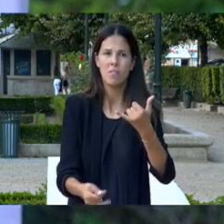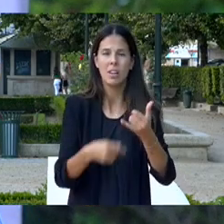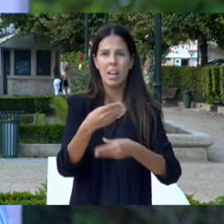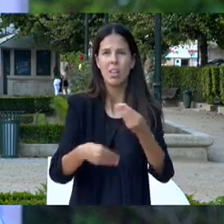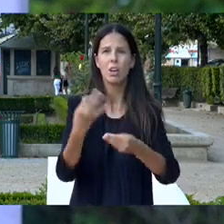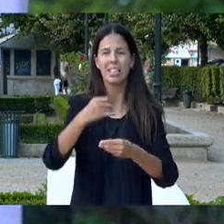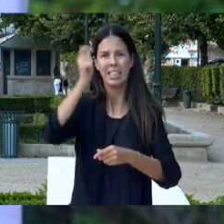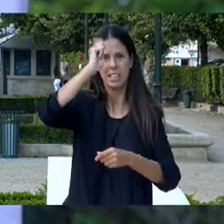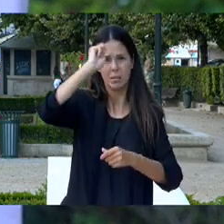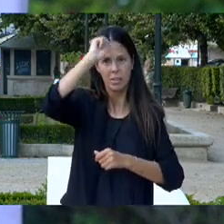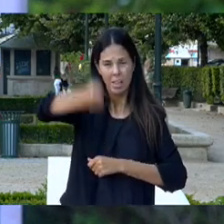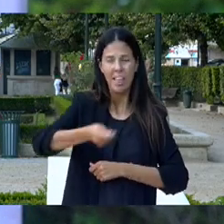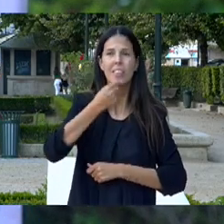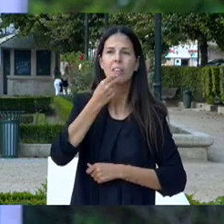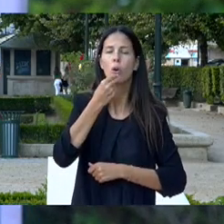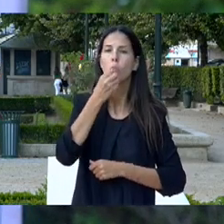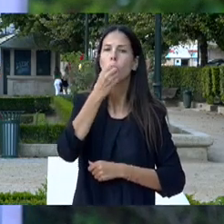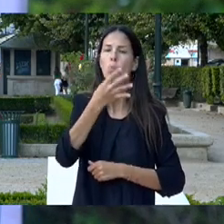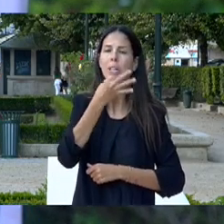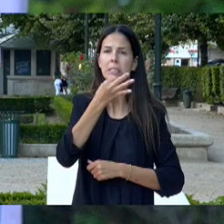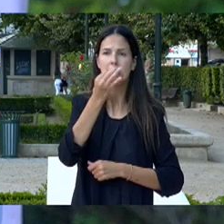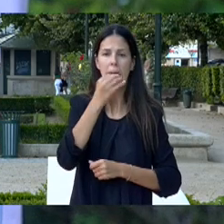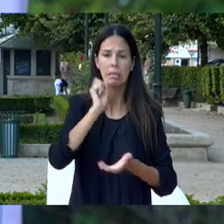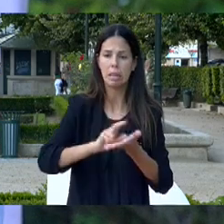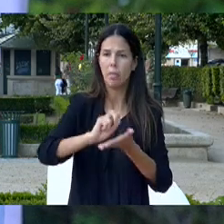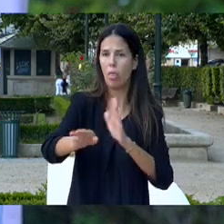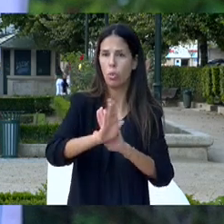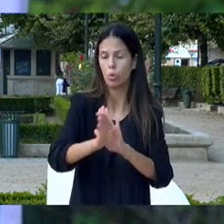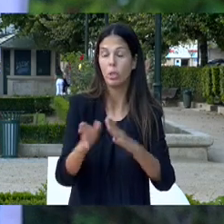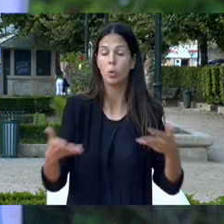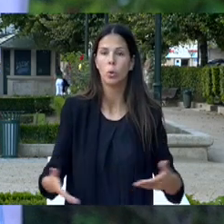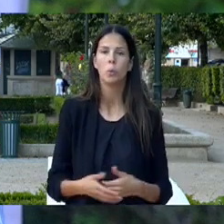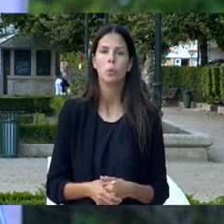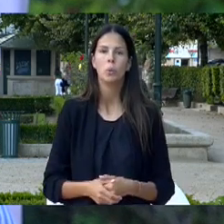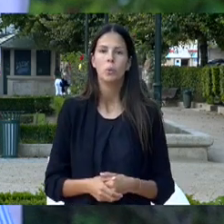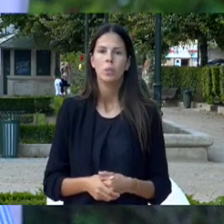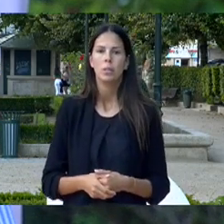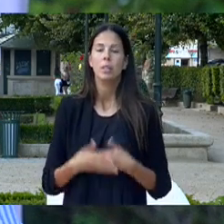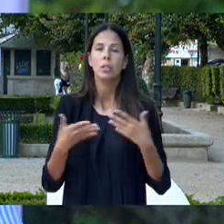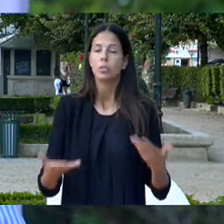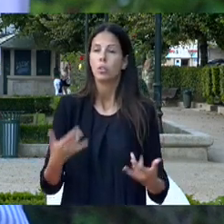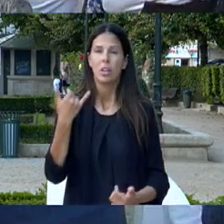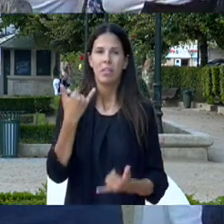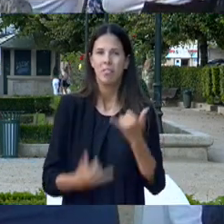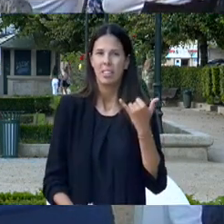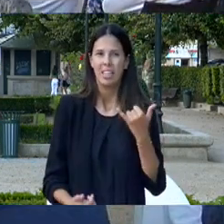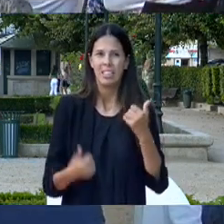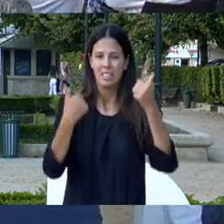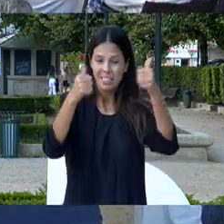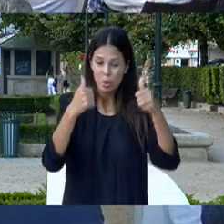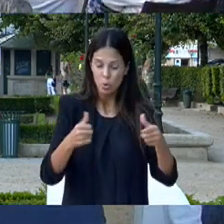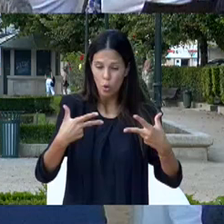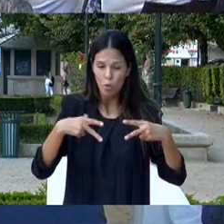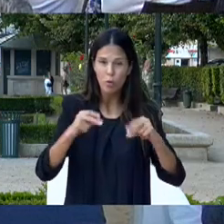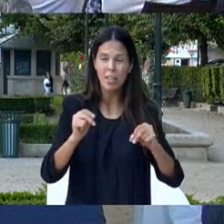dixo buenas tardes, señores, e seguiu avanzando. Bueno, pois eso, quitanlle a cátedra e ademais os medios